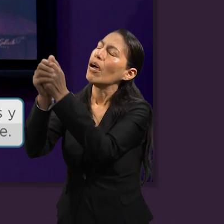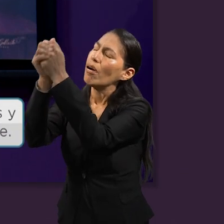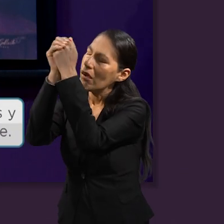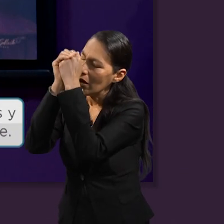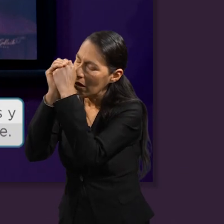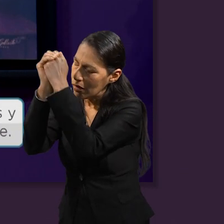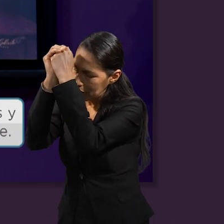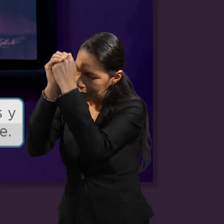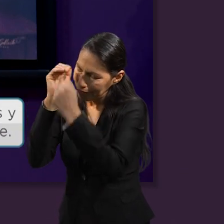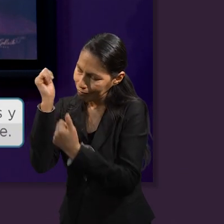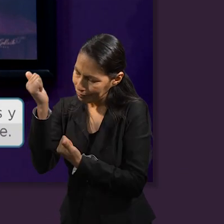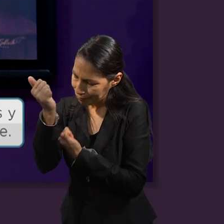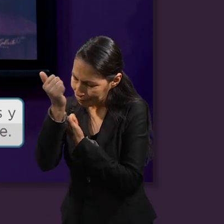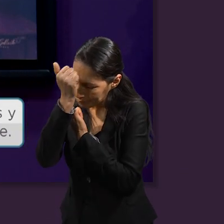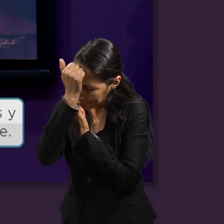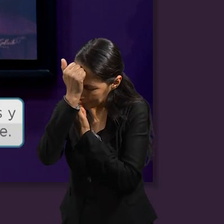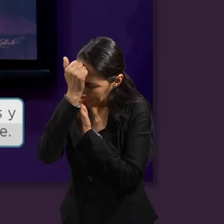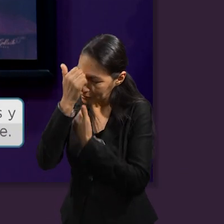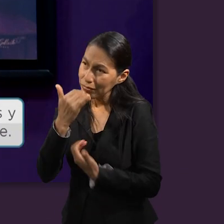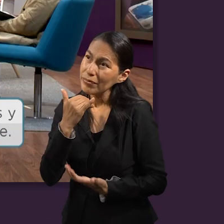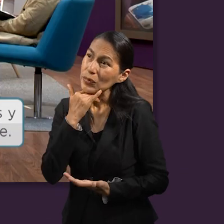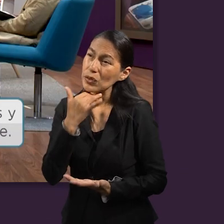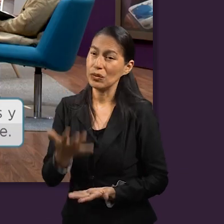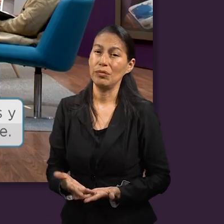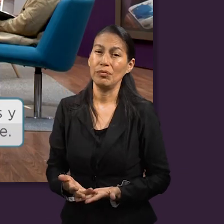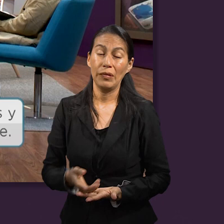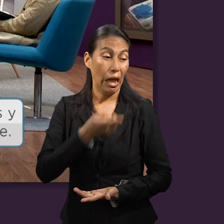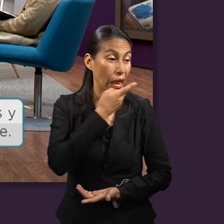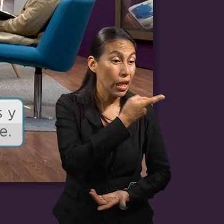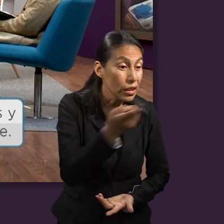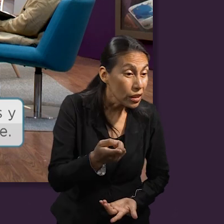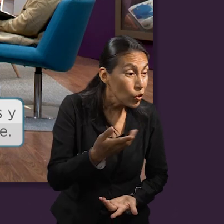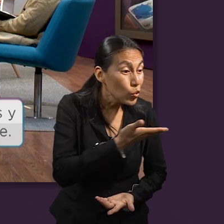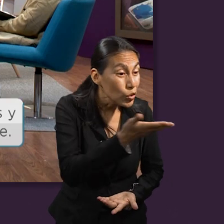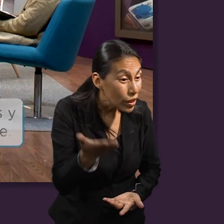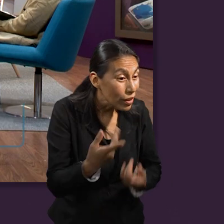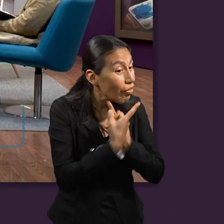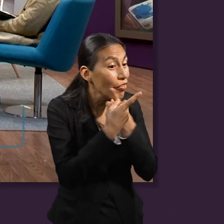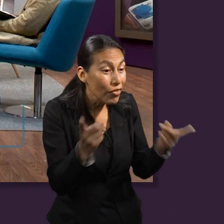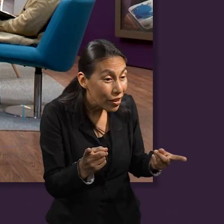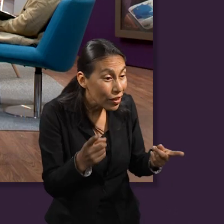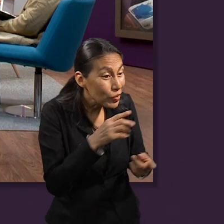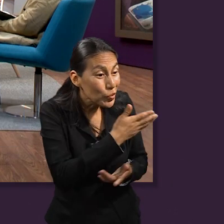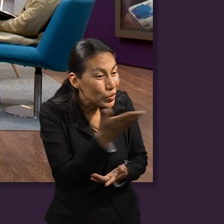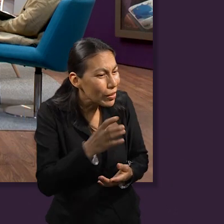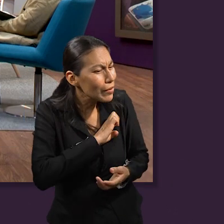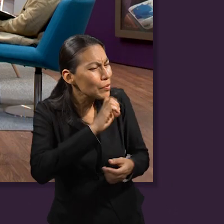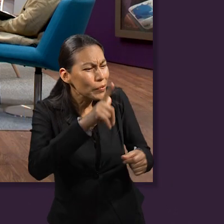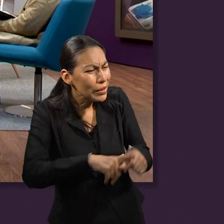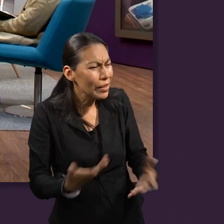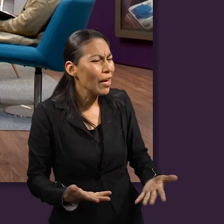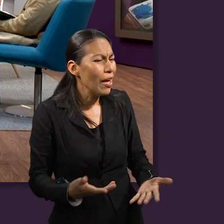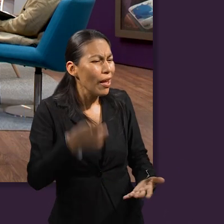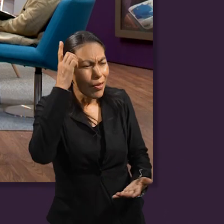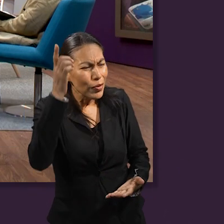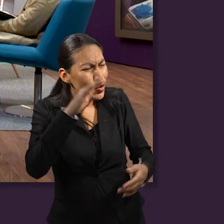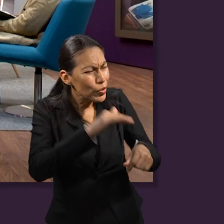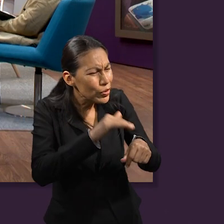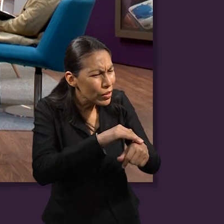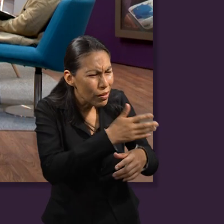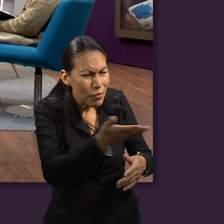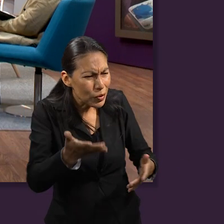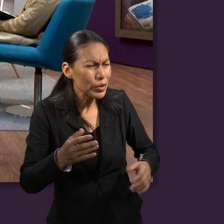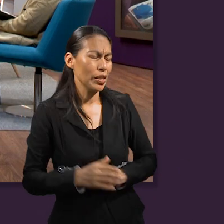y el récord dativo de que eres una persona diferente entonces creo que